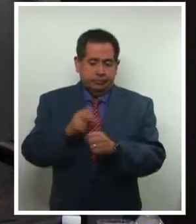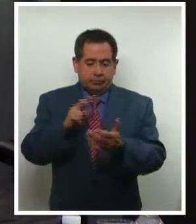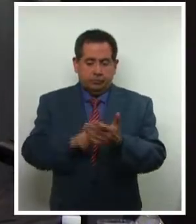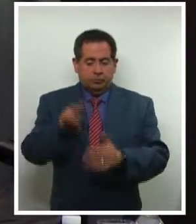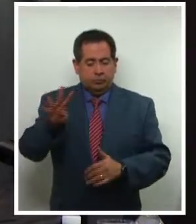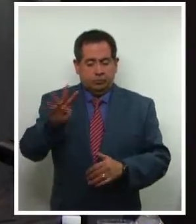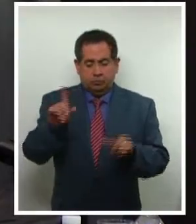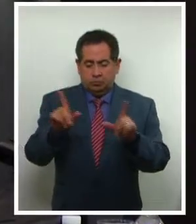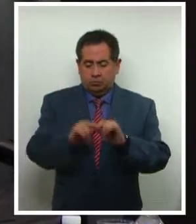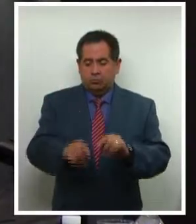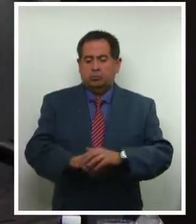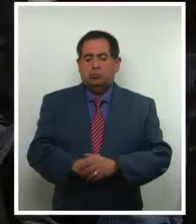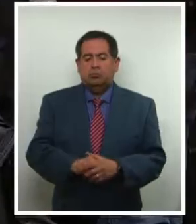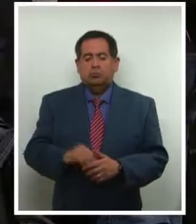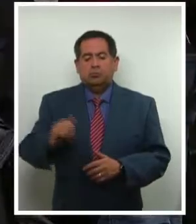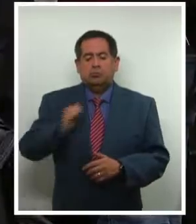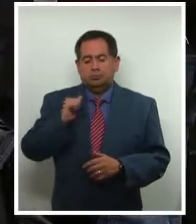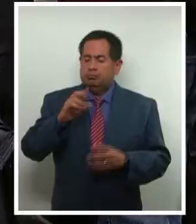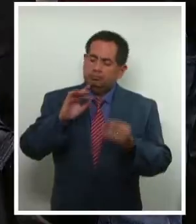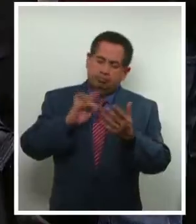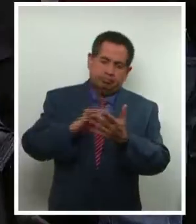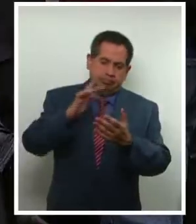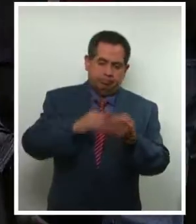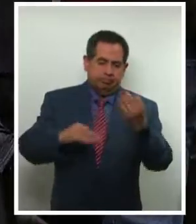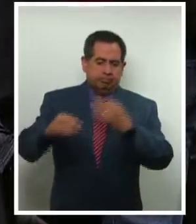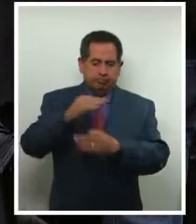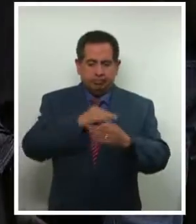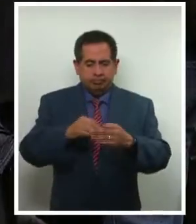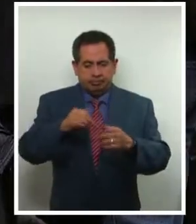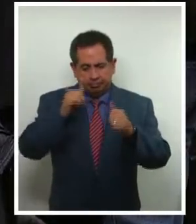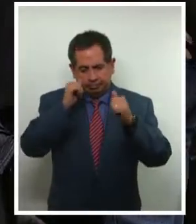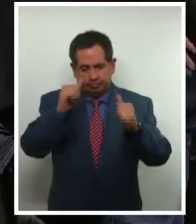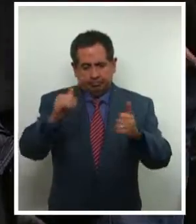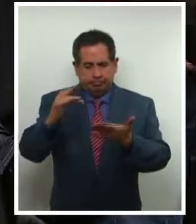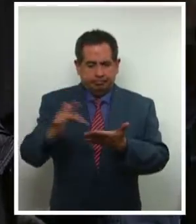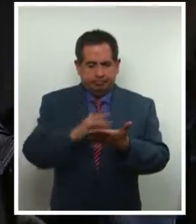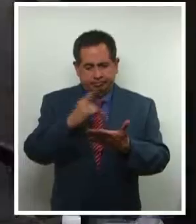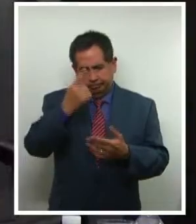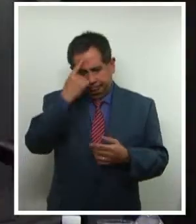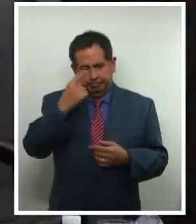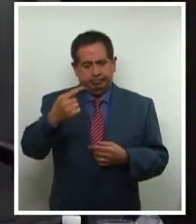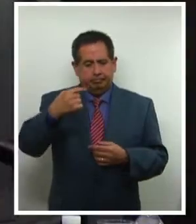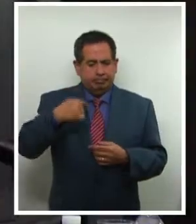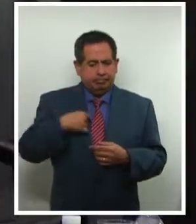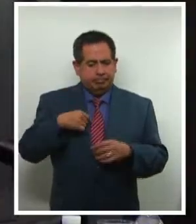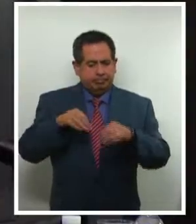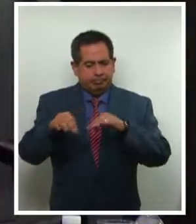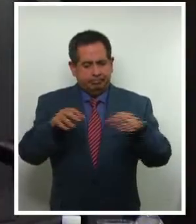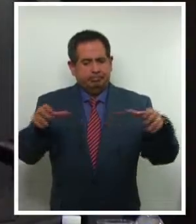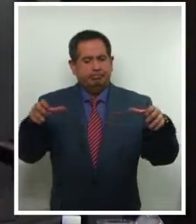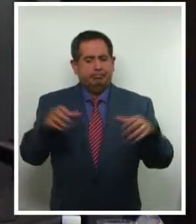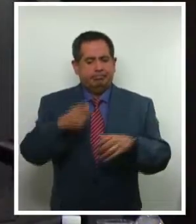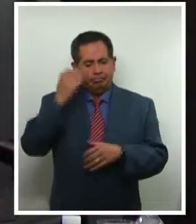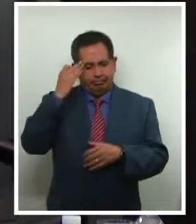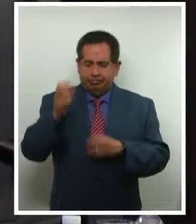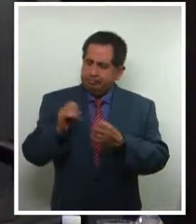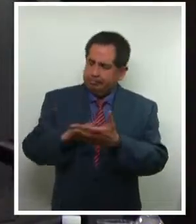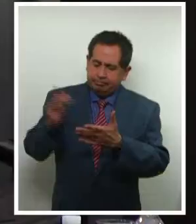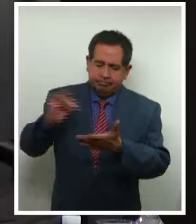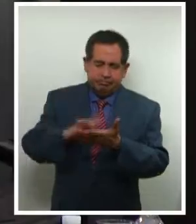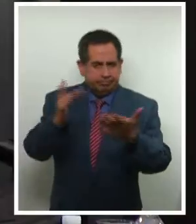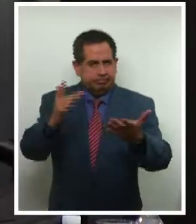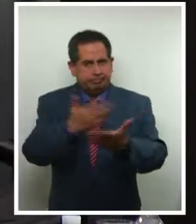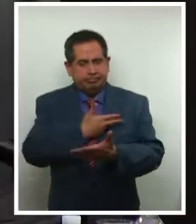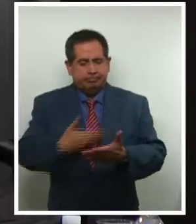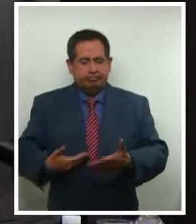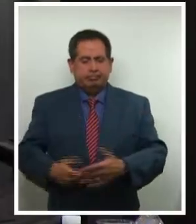2019. Aprovecho para agradecerles a todas y a todos todas las atenciones recibidas durante este periodo. Muchísimas gracias,